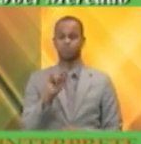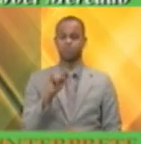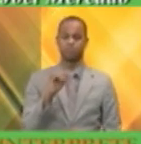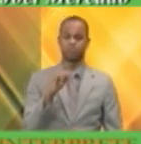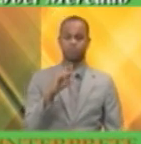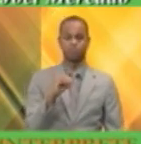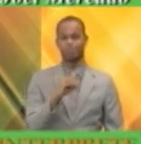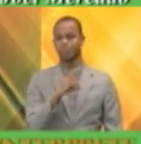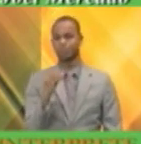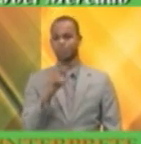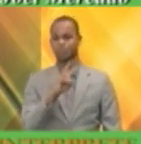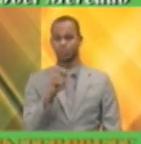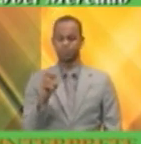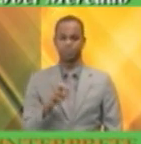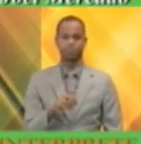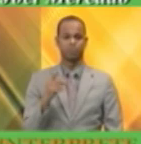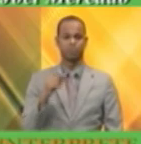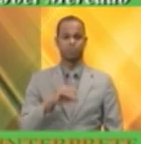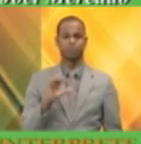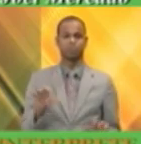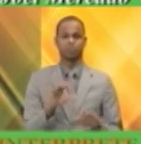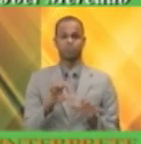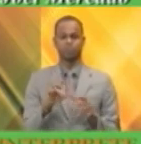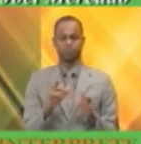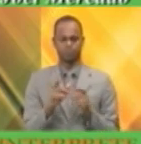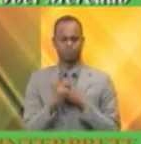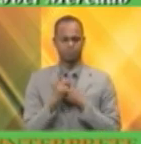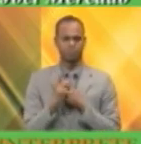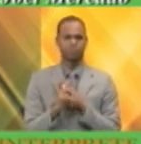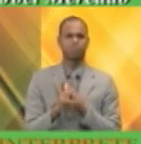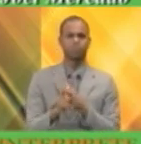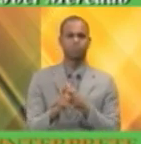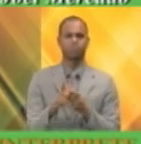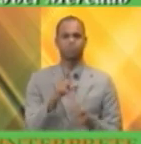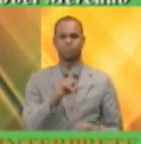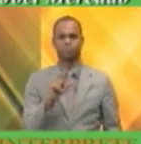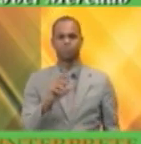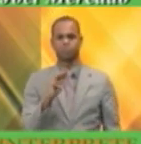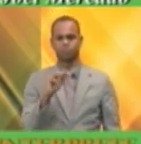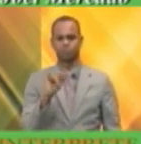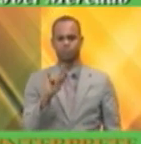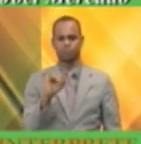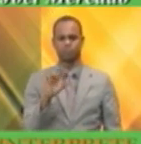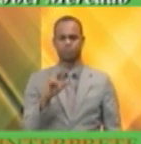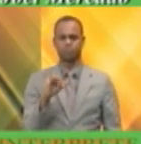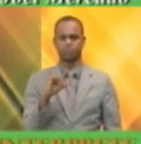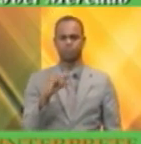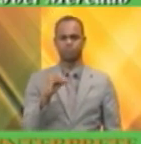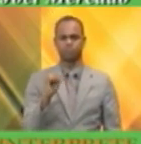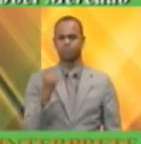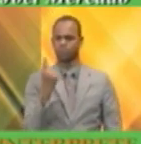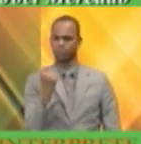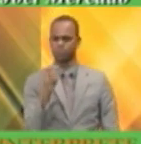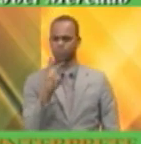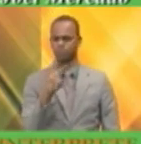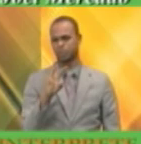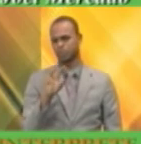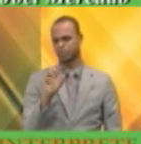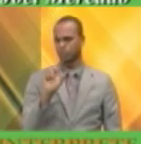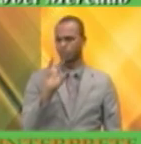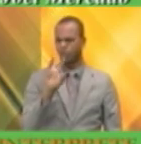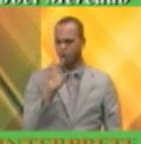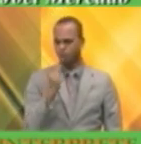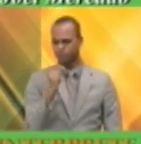metros. Hizo un tiempo de clasificación en 100 metros de 11.63 y